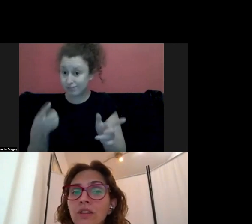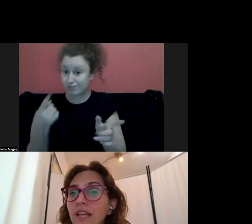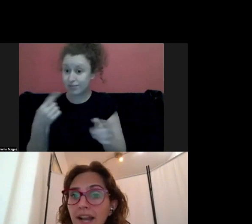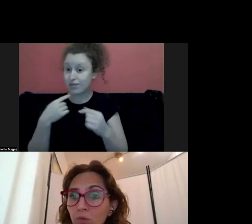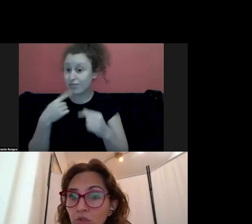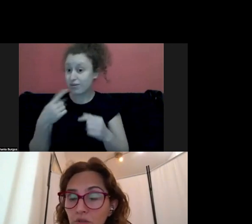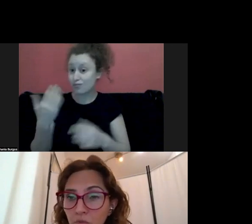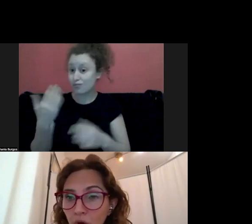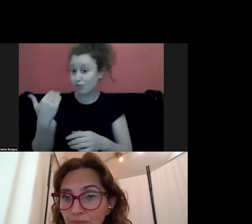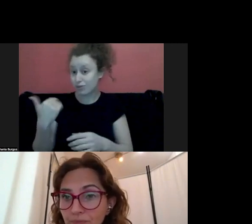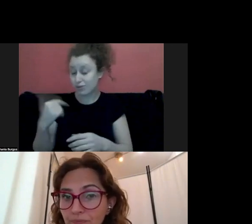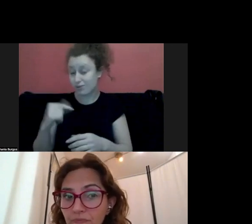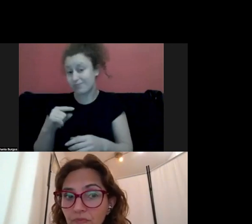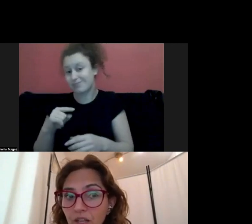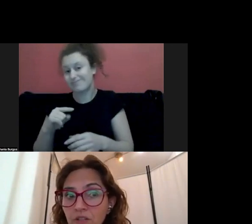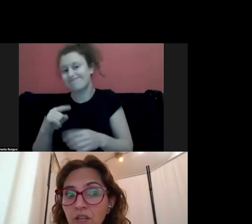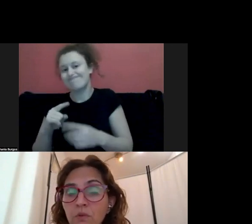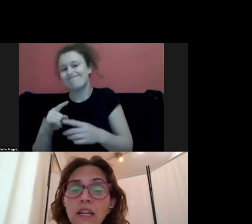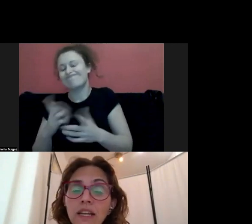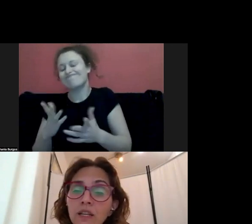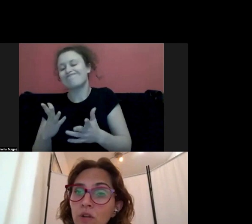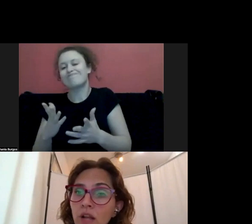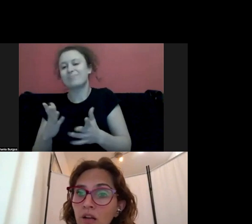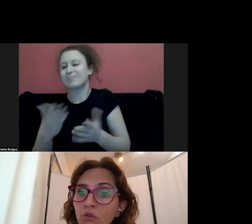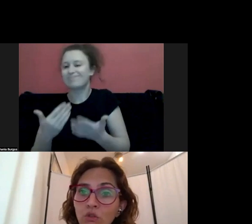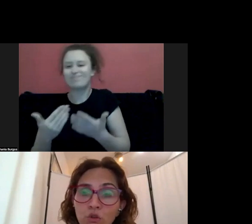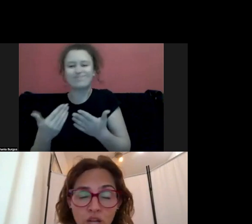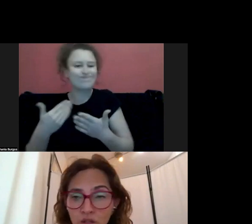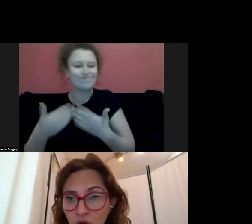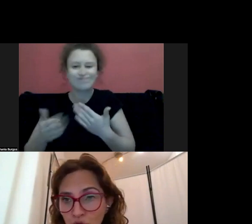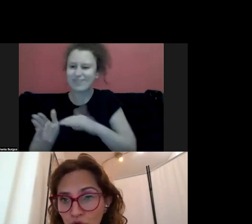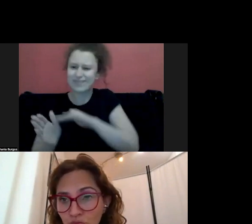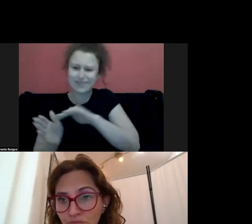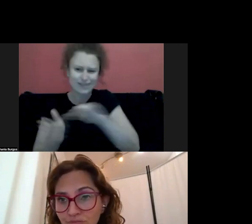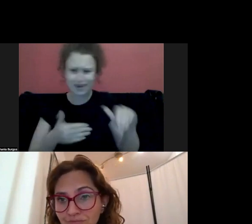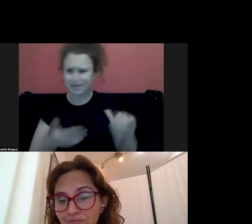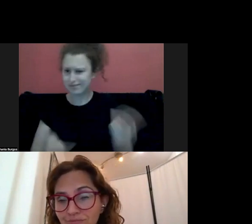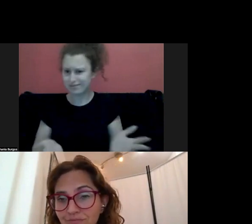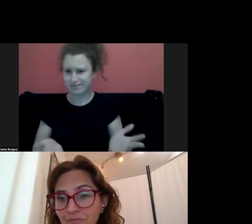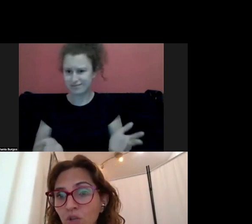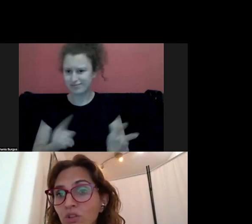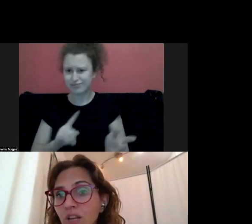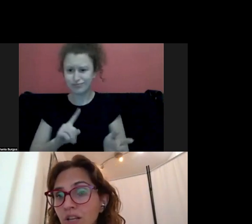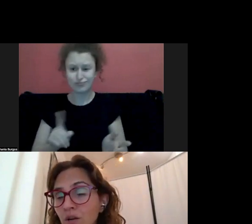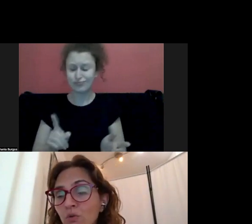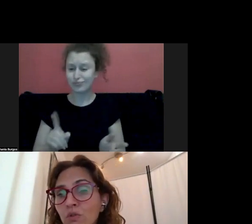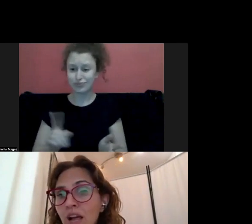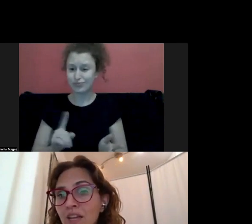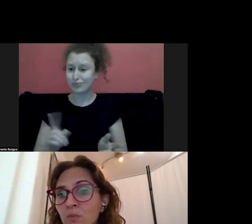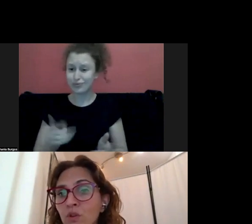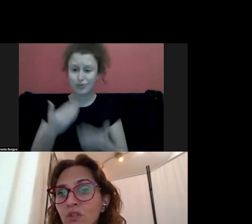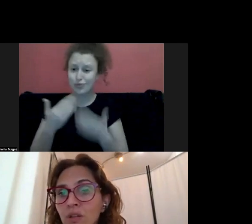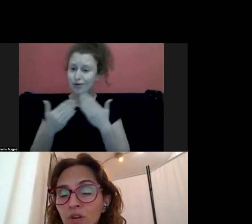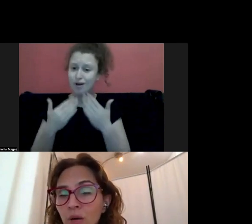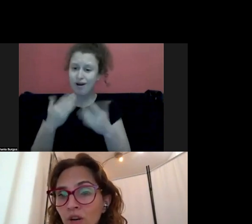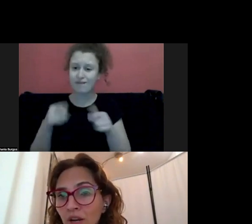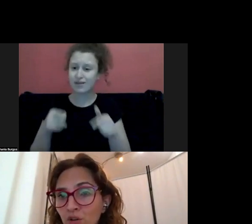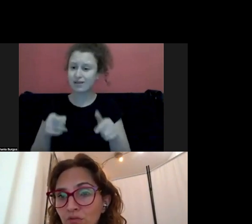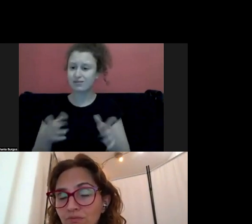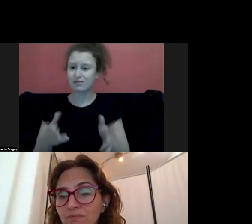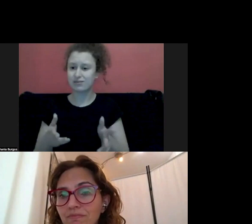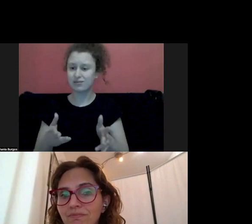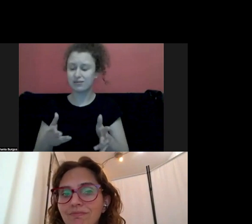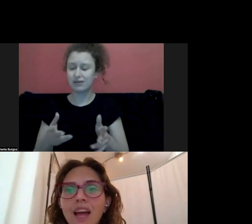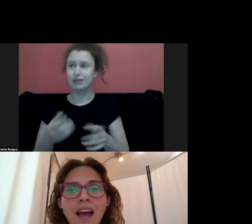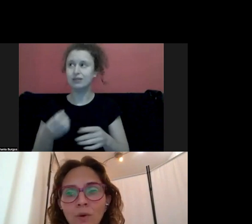incluso sin tener autismo, si una criatura con 2 años no tiene una explosión de